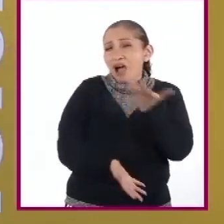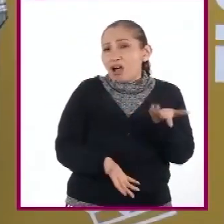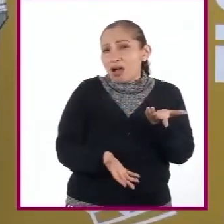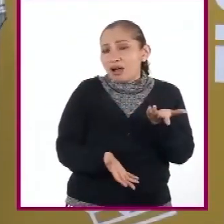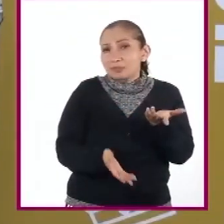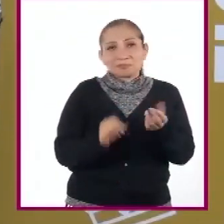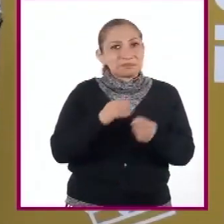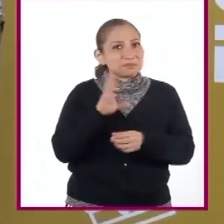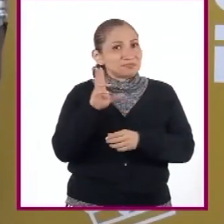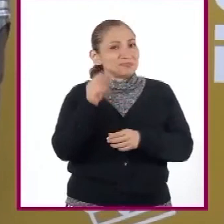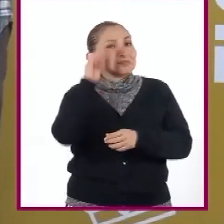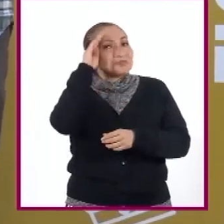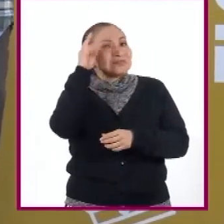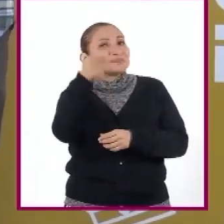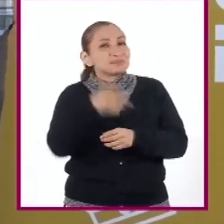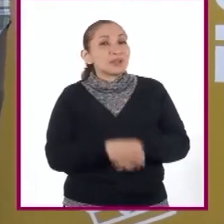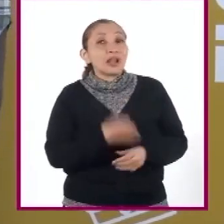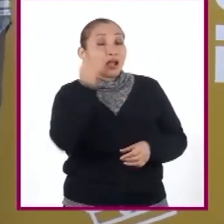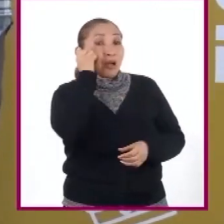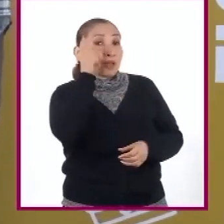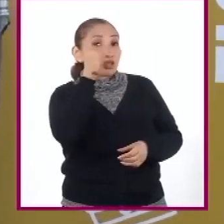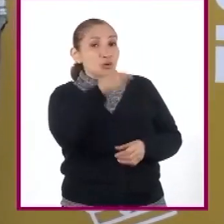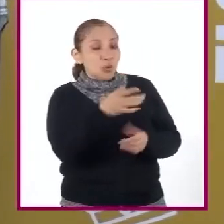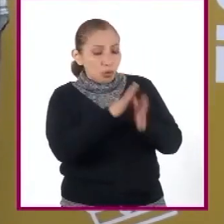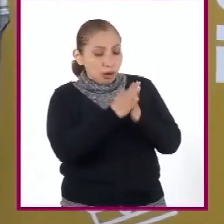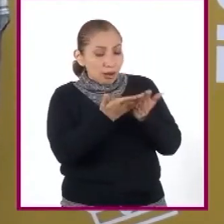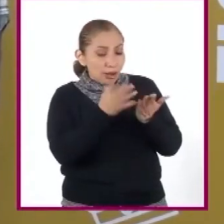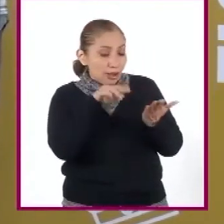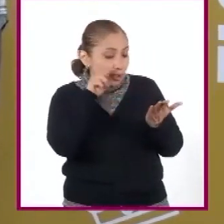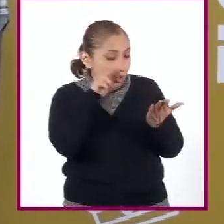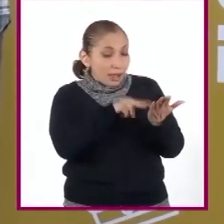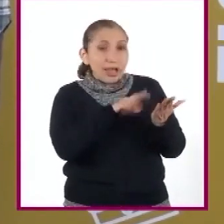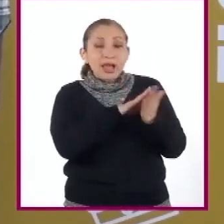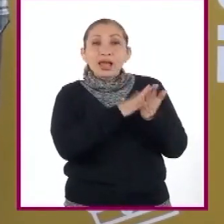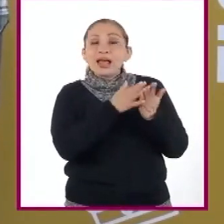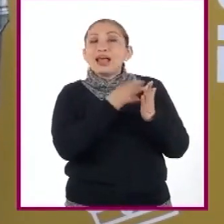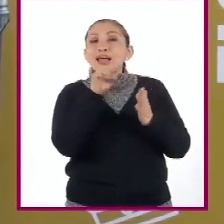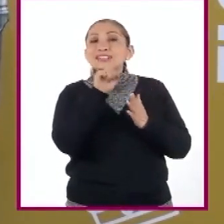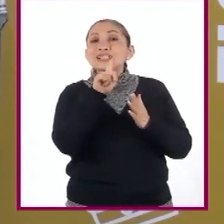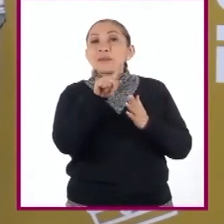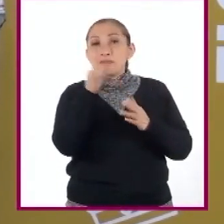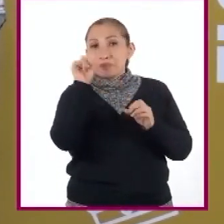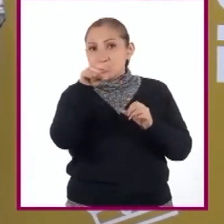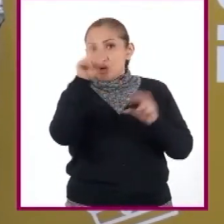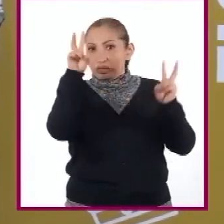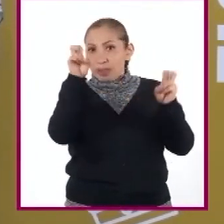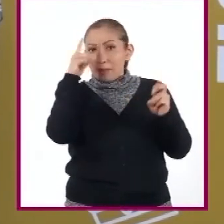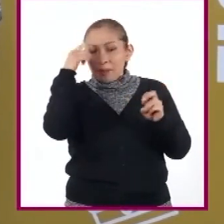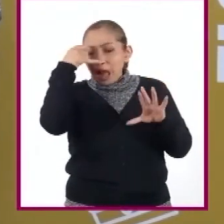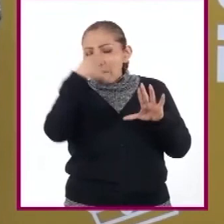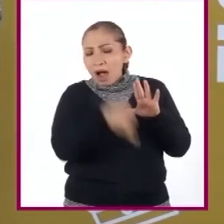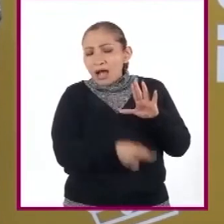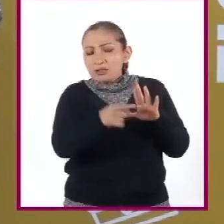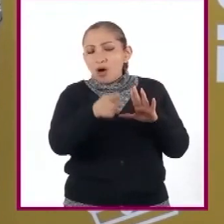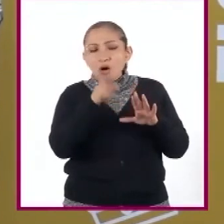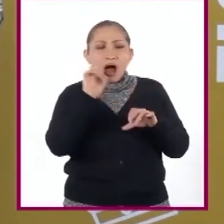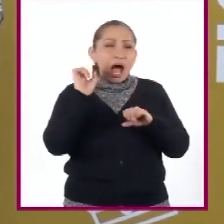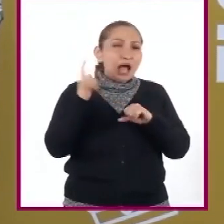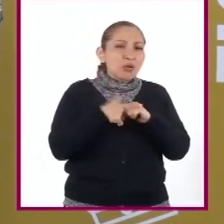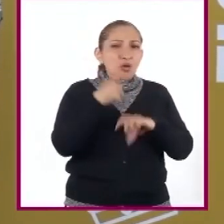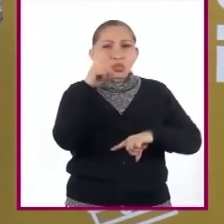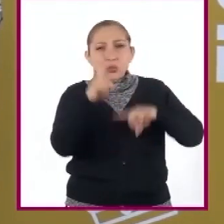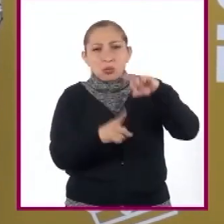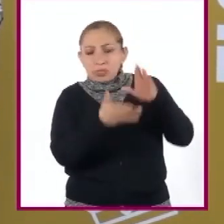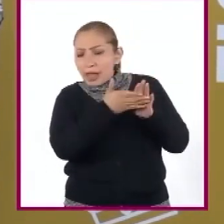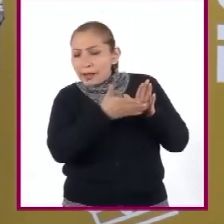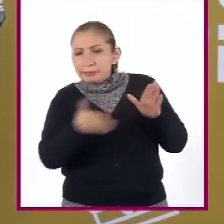hechas? No olviden consultar su libro de texto en el tema correspondiente para profundizar o resolver las dudas que